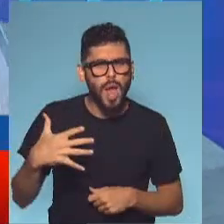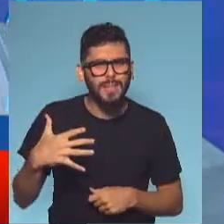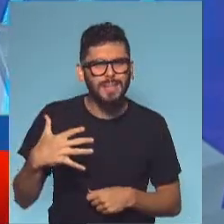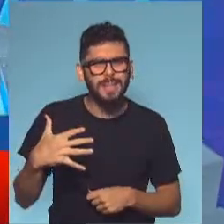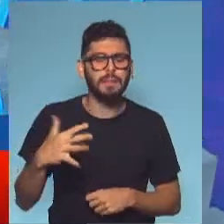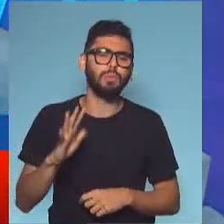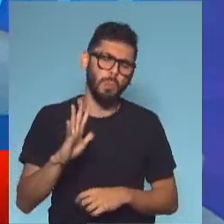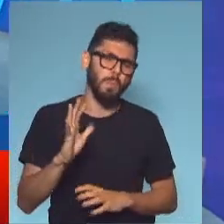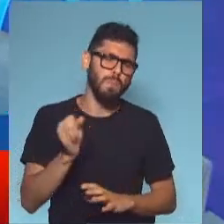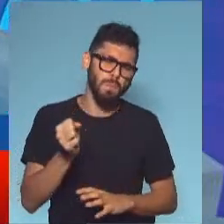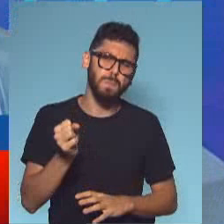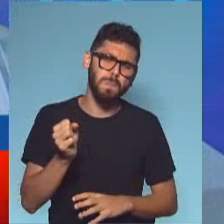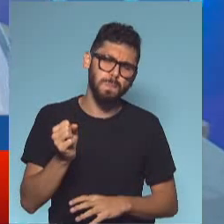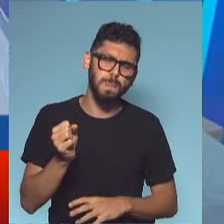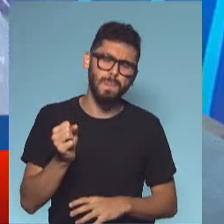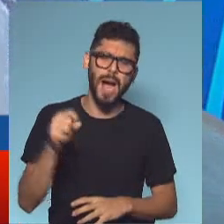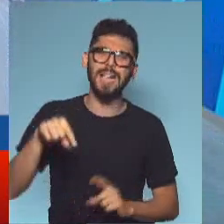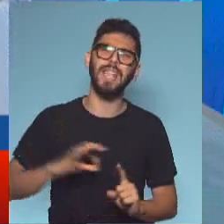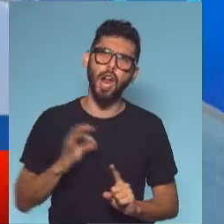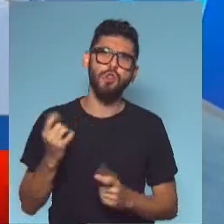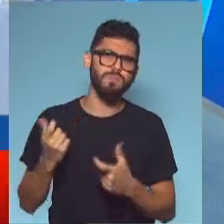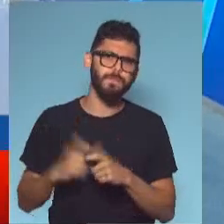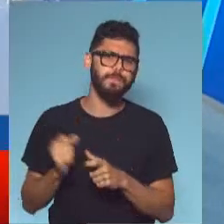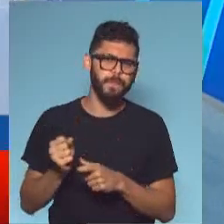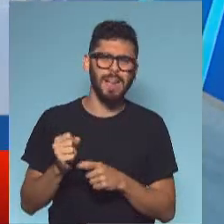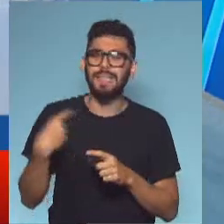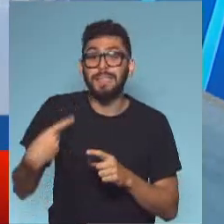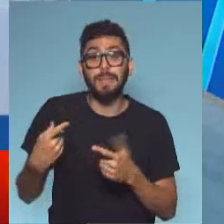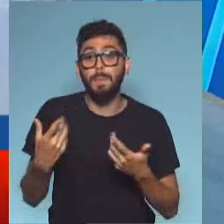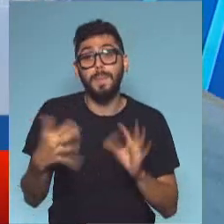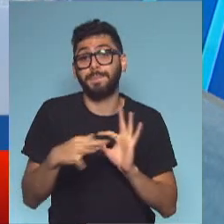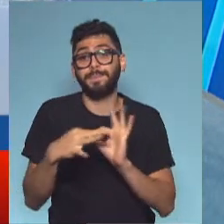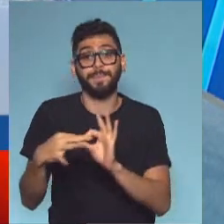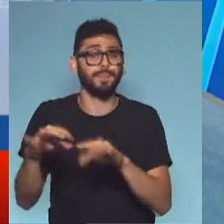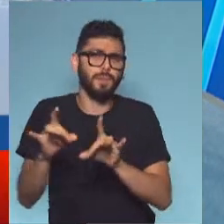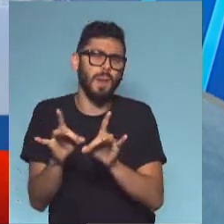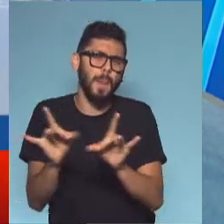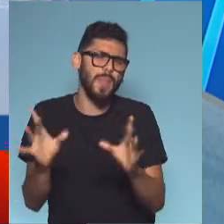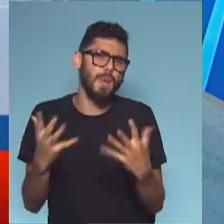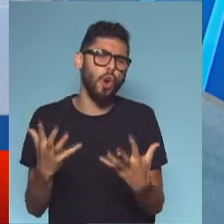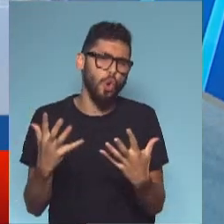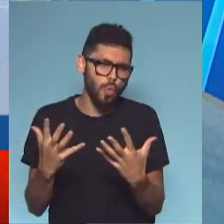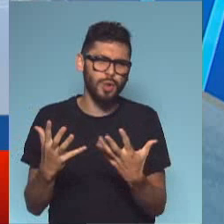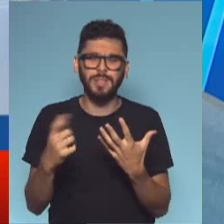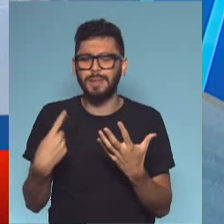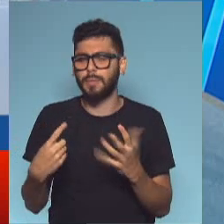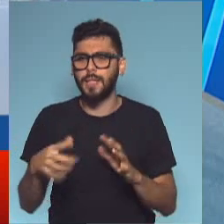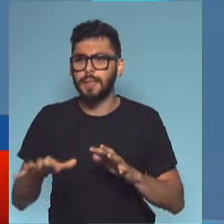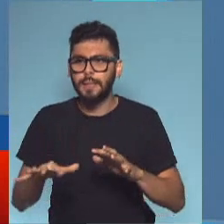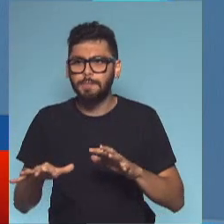hecho hubo alguna este año, siempre en el marco de la pandemia, lógicamente, ¿no? Siempre en